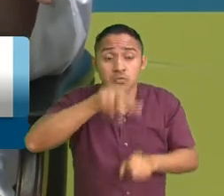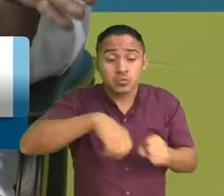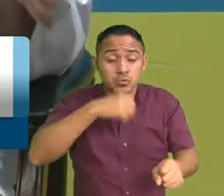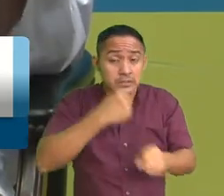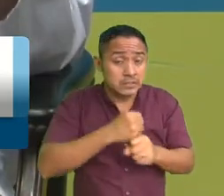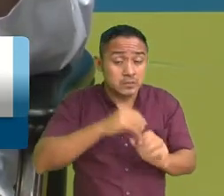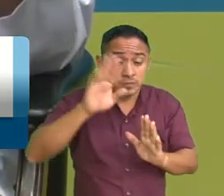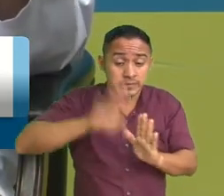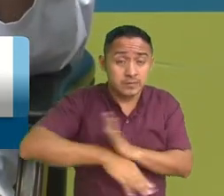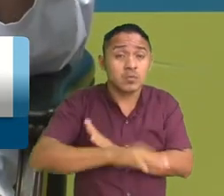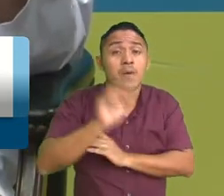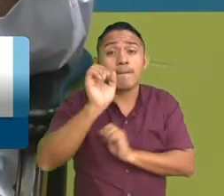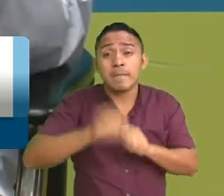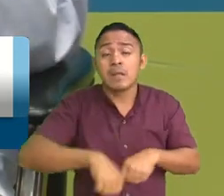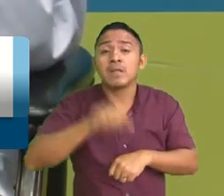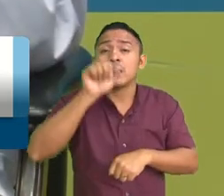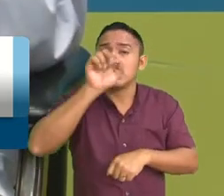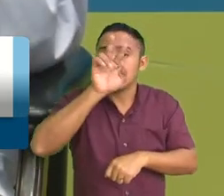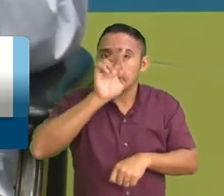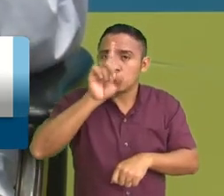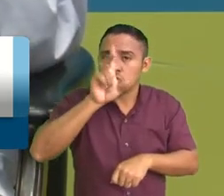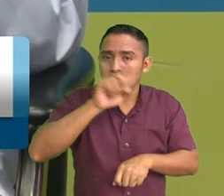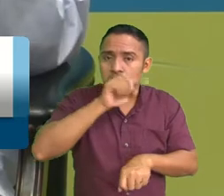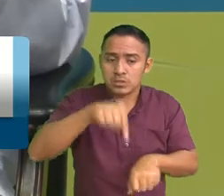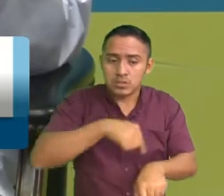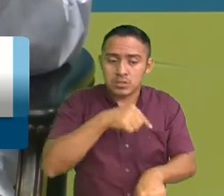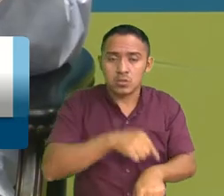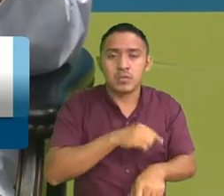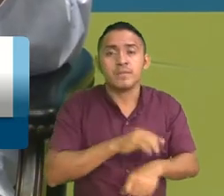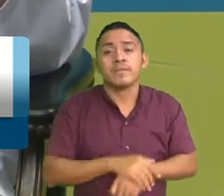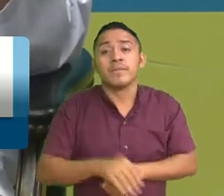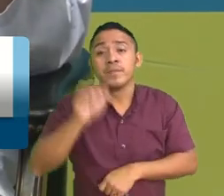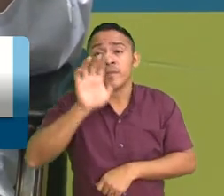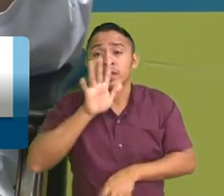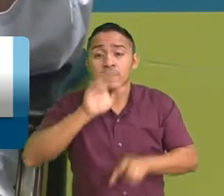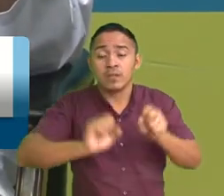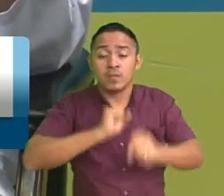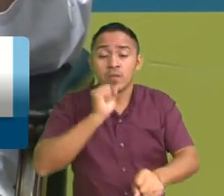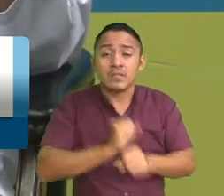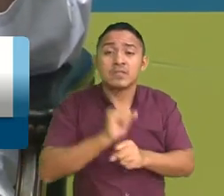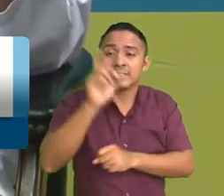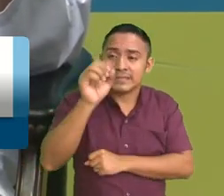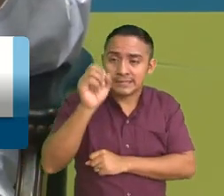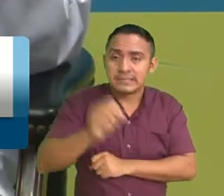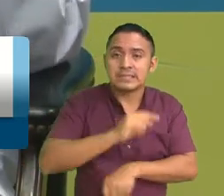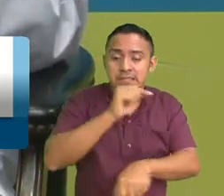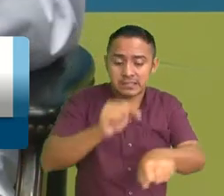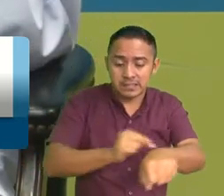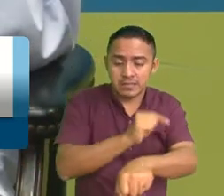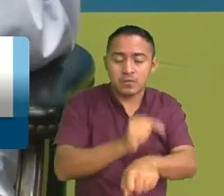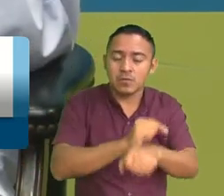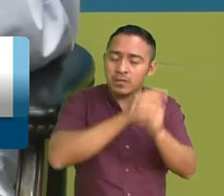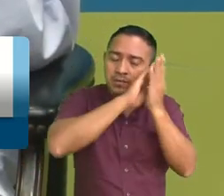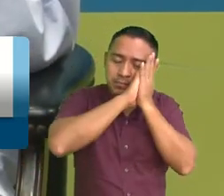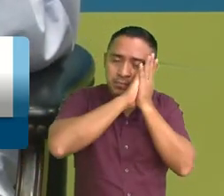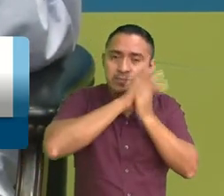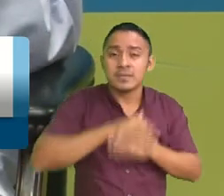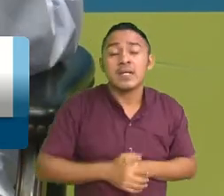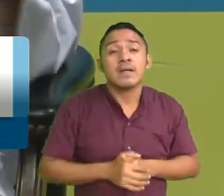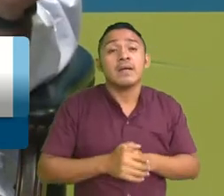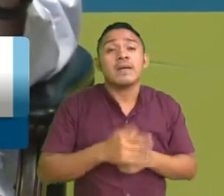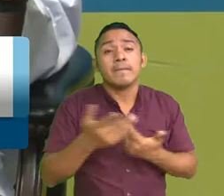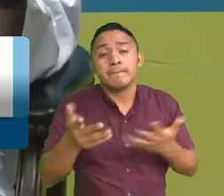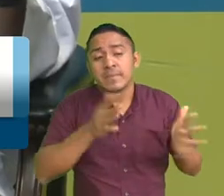ejemplo. Ah, 5 años ya te empiezan a dormir 10 horas hasta los 12. Cuando vos tenés a jóvenes